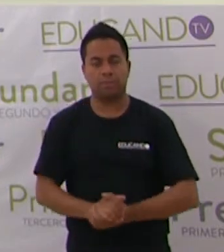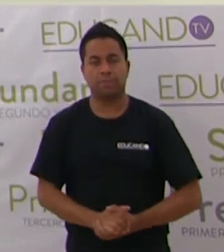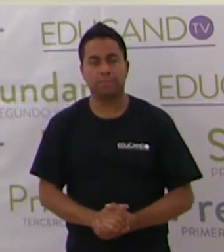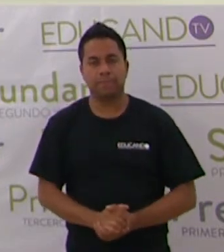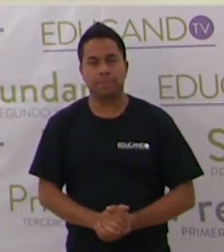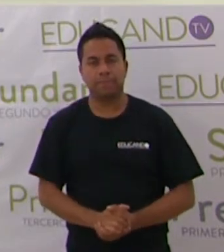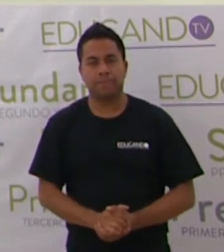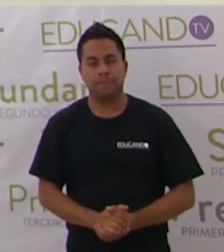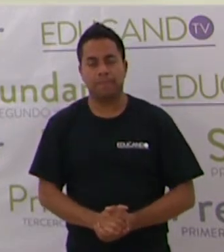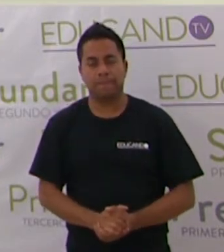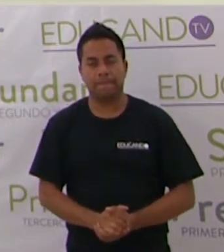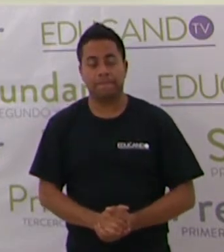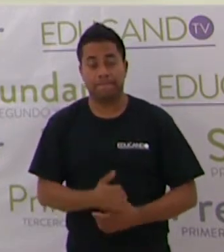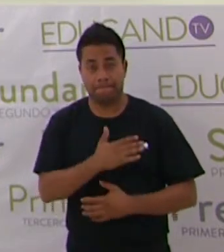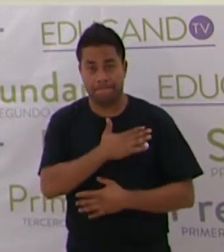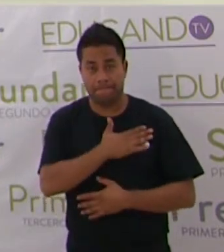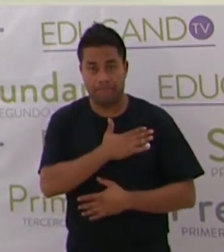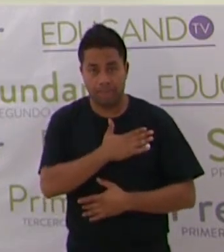Bueno, ahora